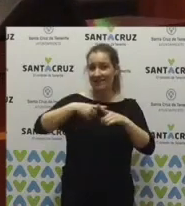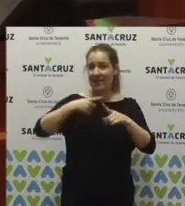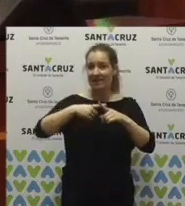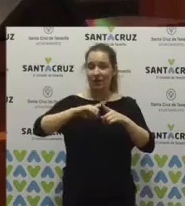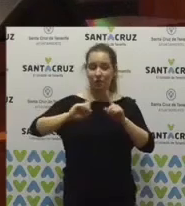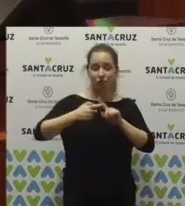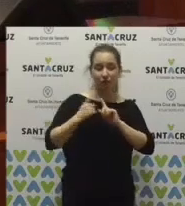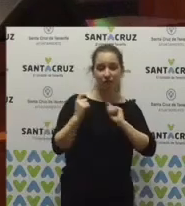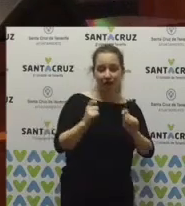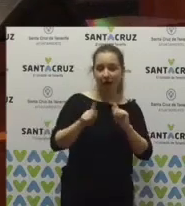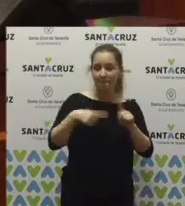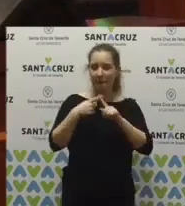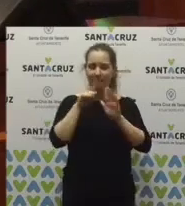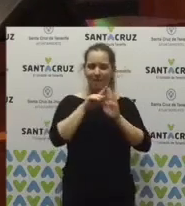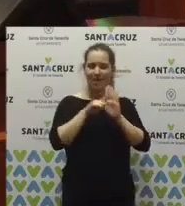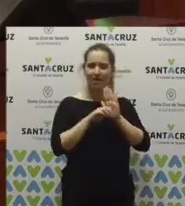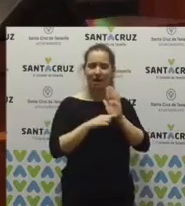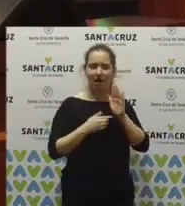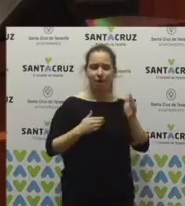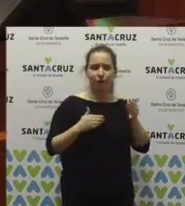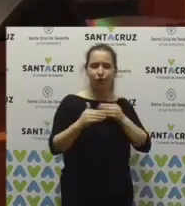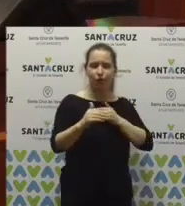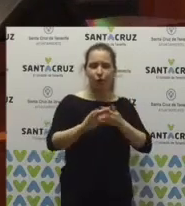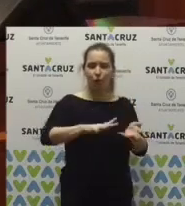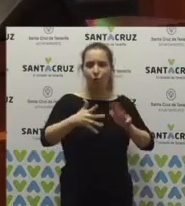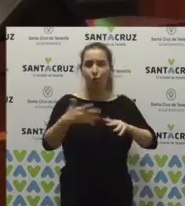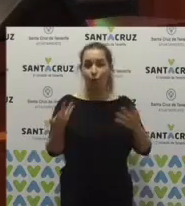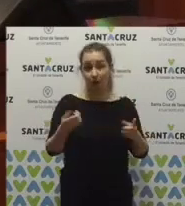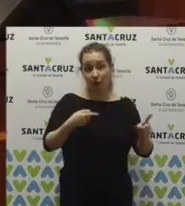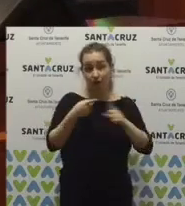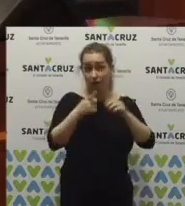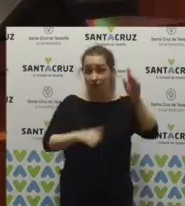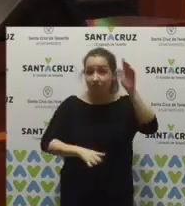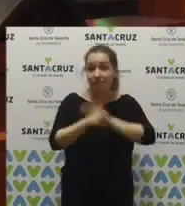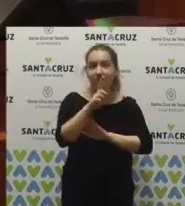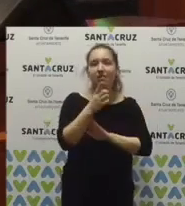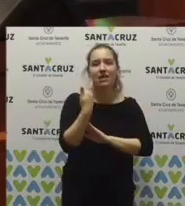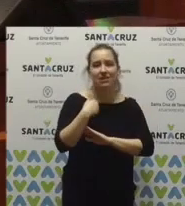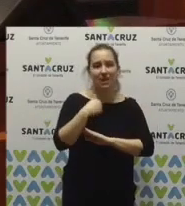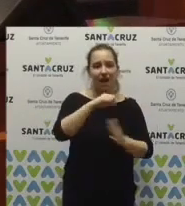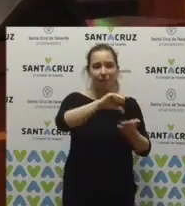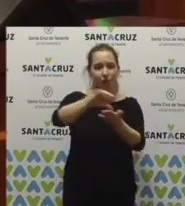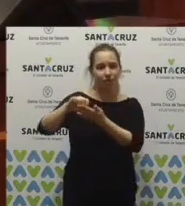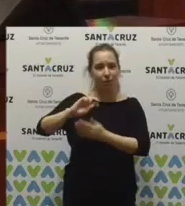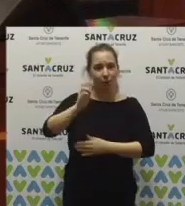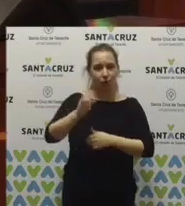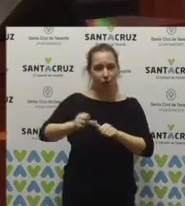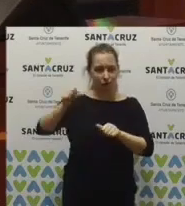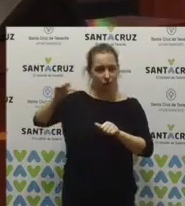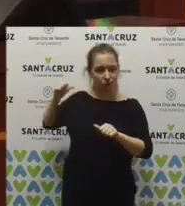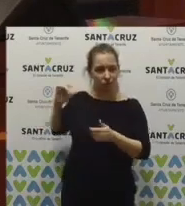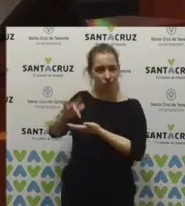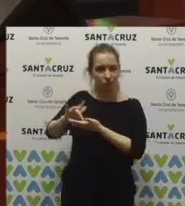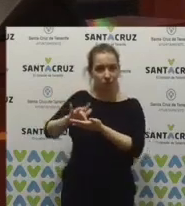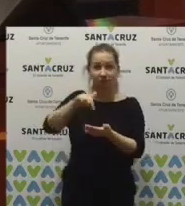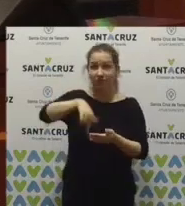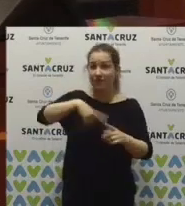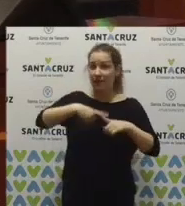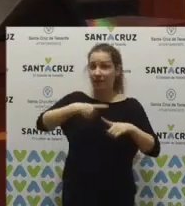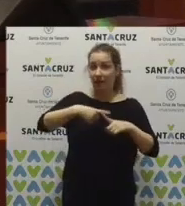medidas que debemos emprender entre todos para salir adelante muchos municipios lo han hecho santacruz es el municipio